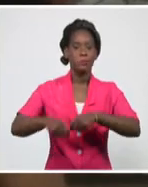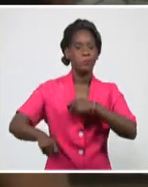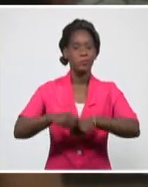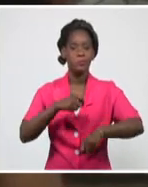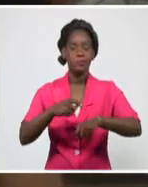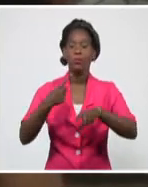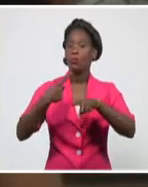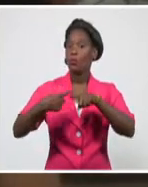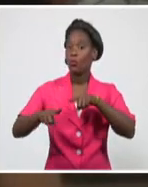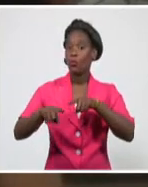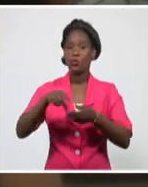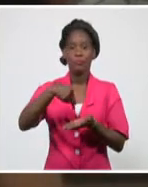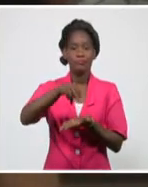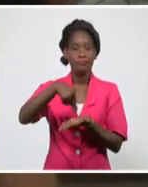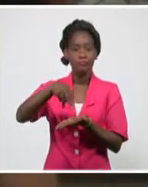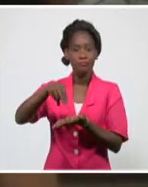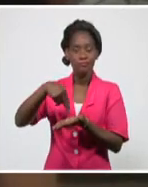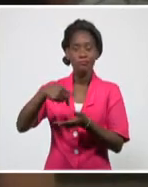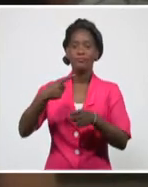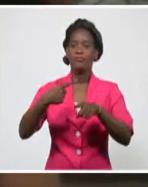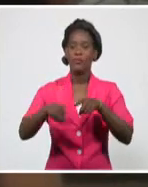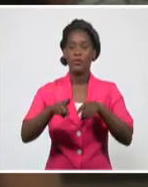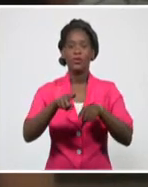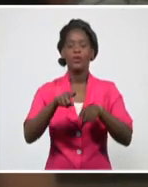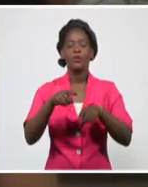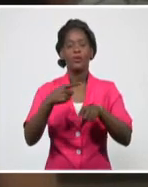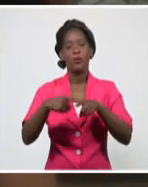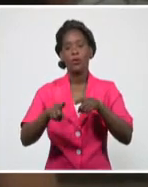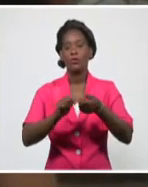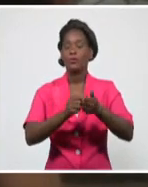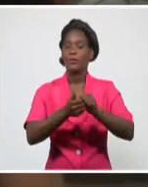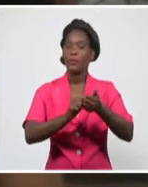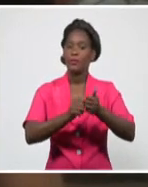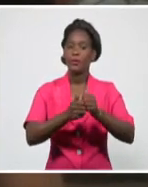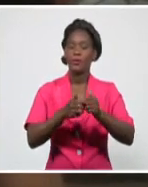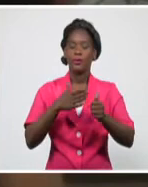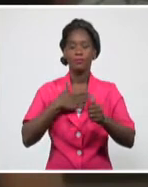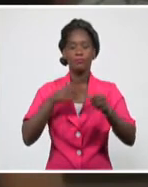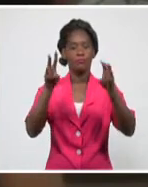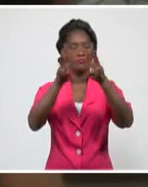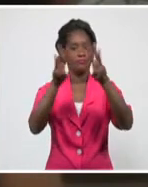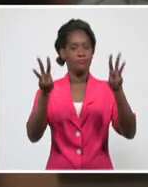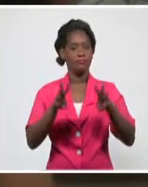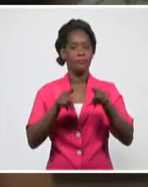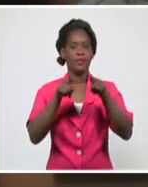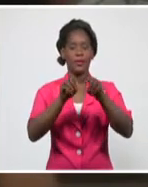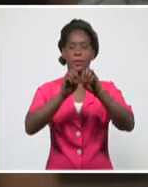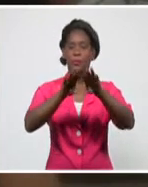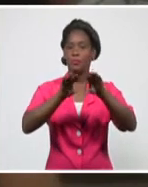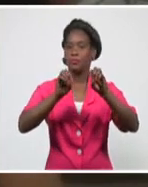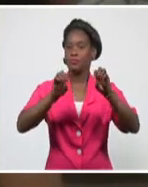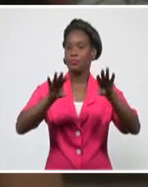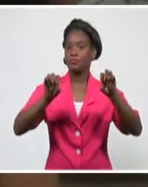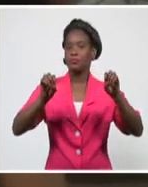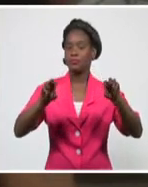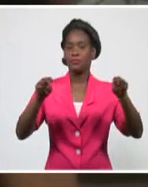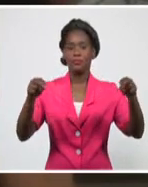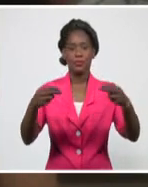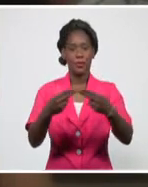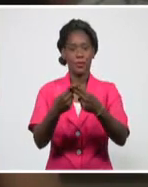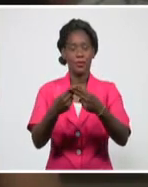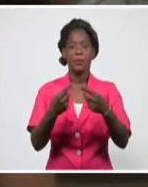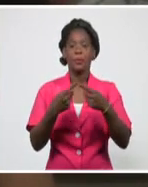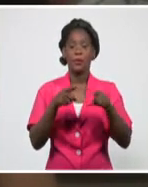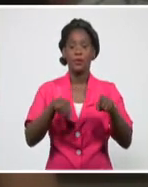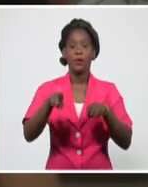fueron transmitidas por las plataformas digitales del organismo en el territorio. Además, se entregó el sello 60 aniversario a